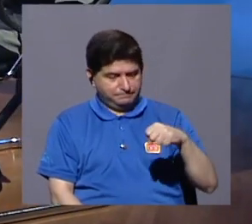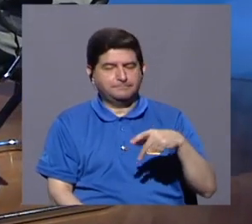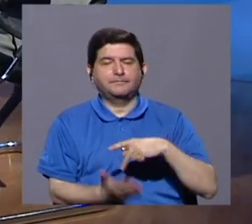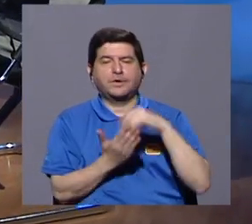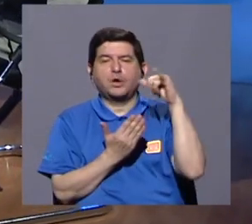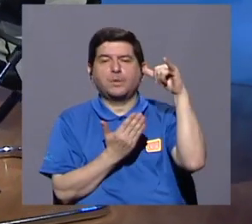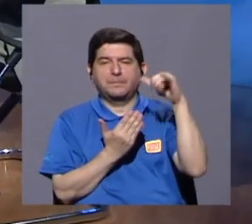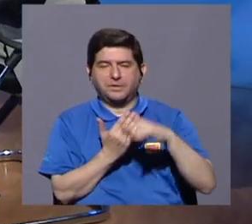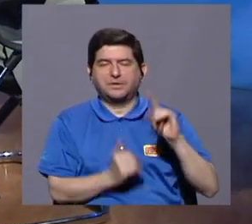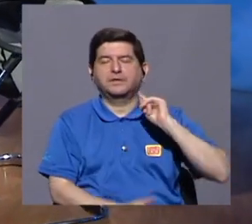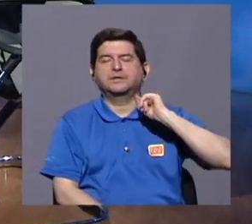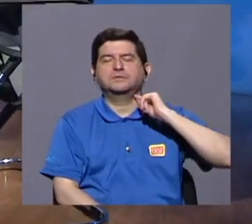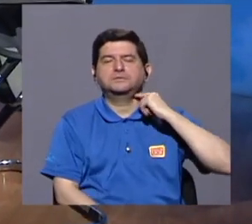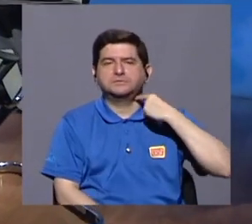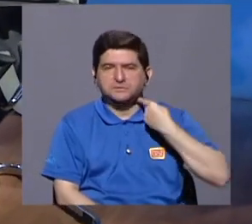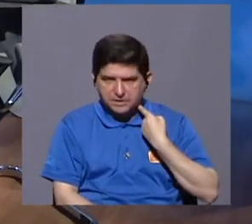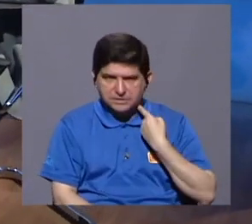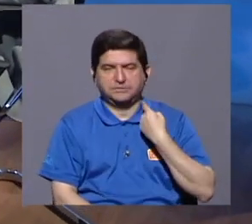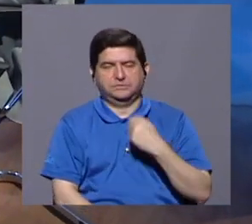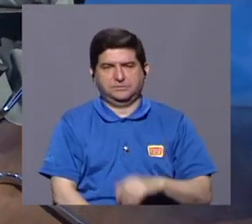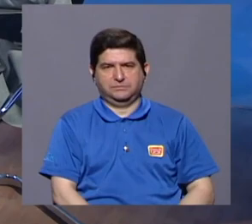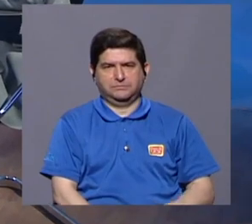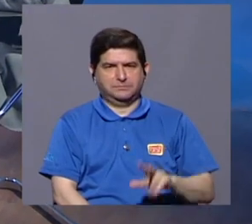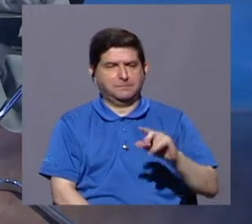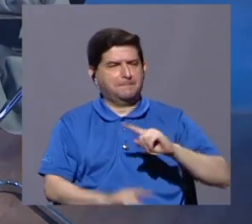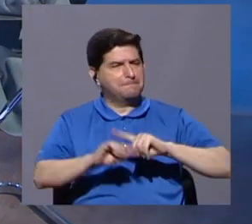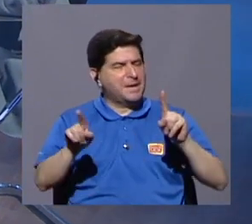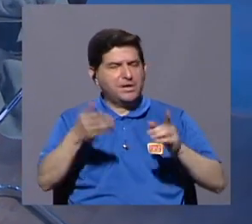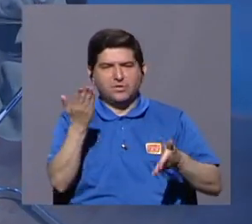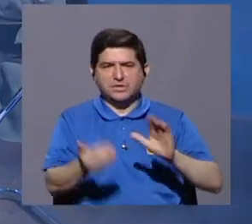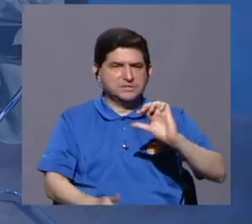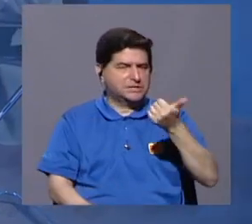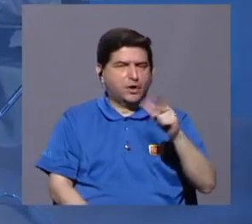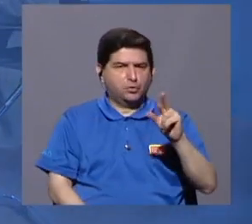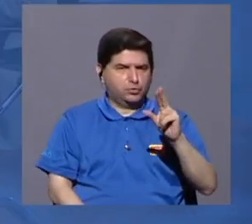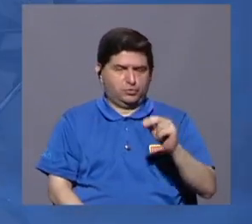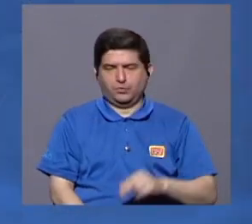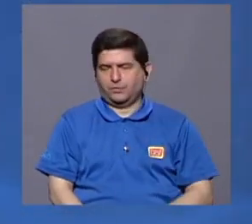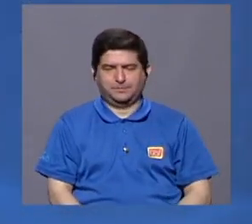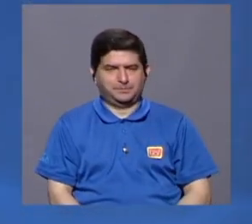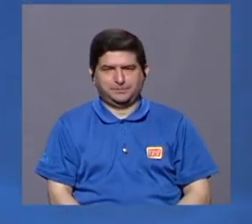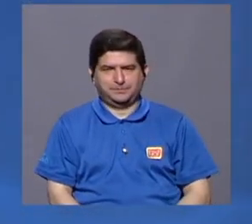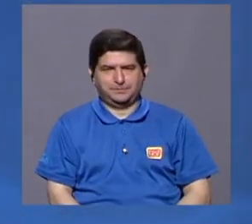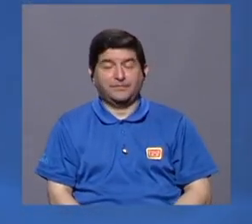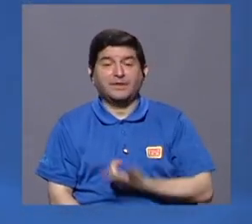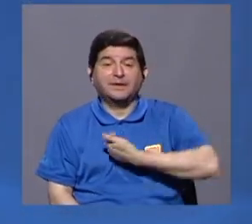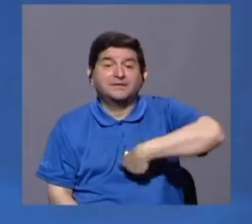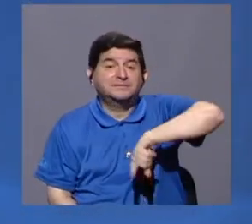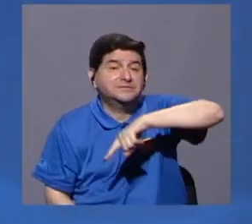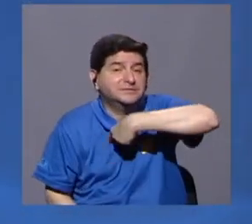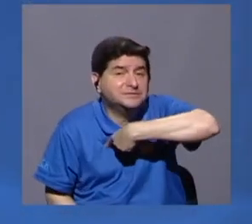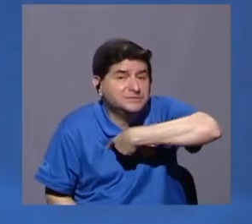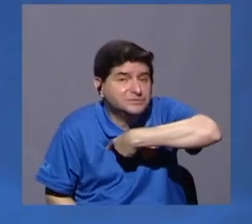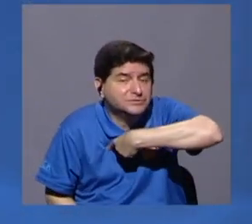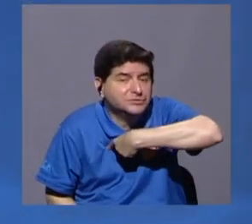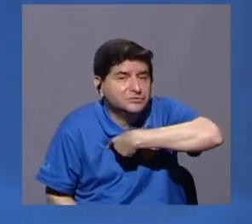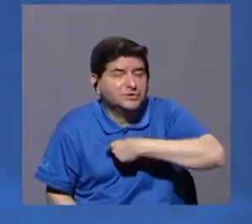bastante caros sin embargo no son tan caros como otros no son tan caros si nosotros